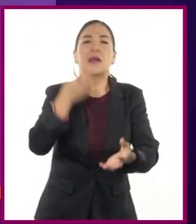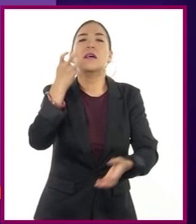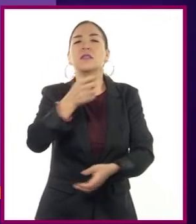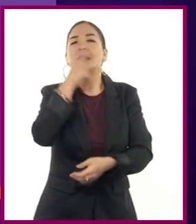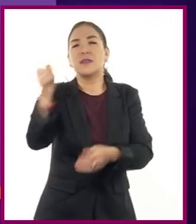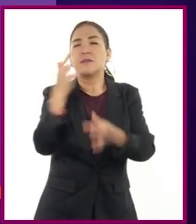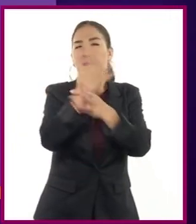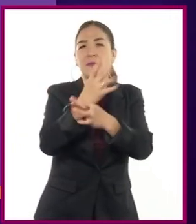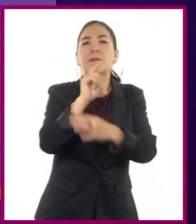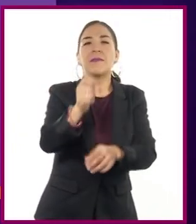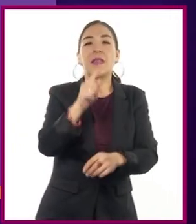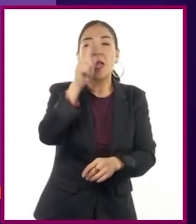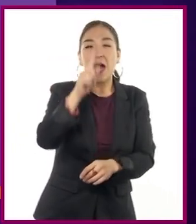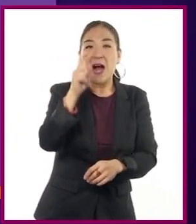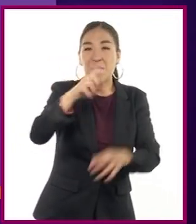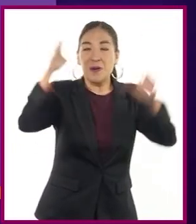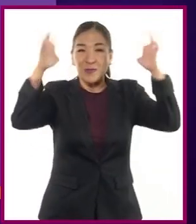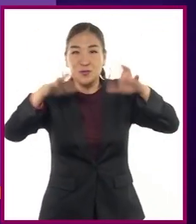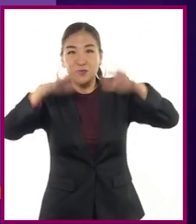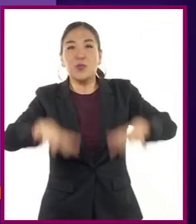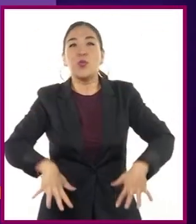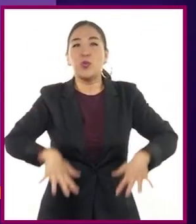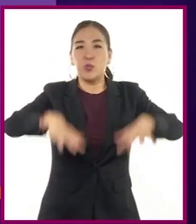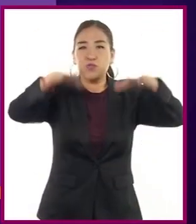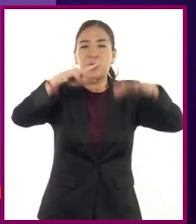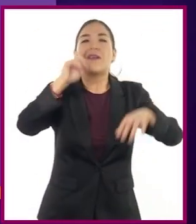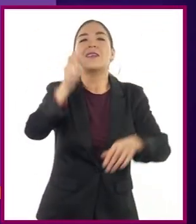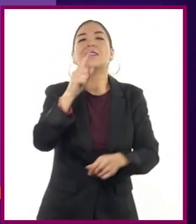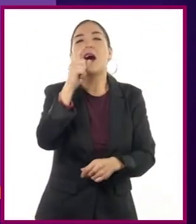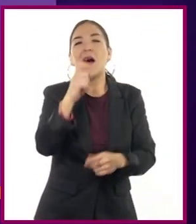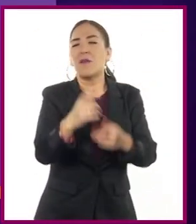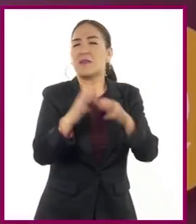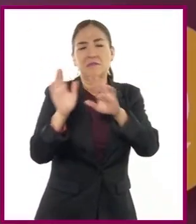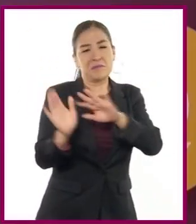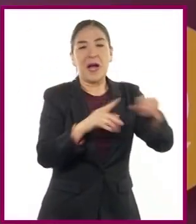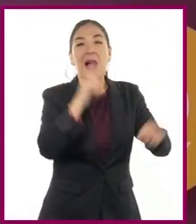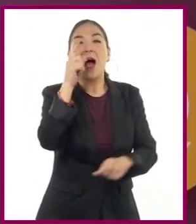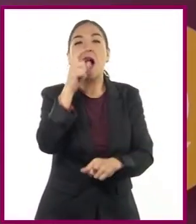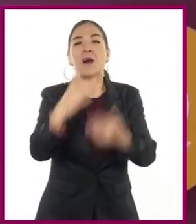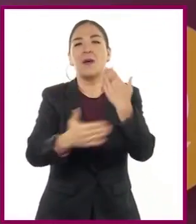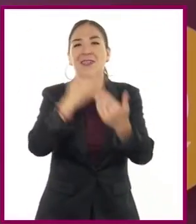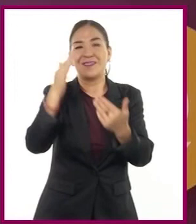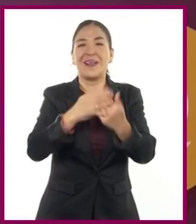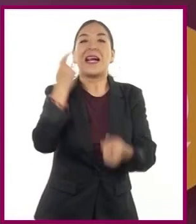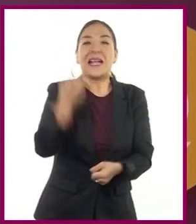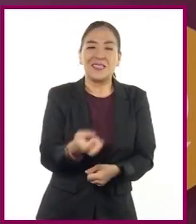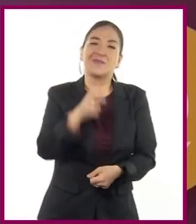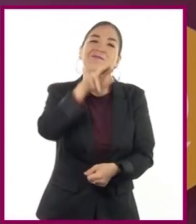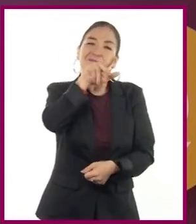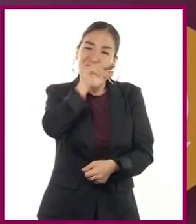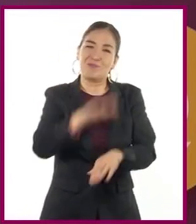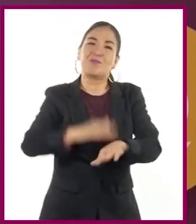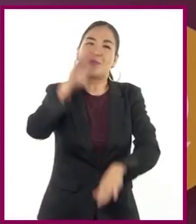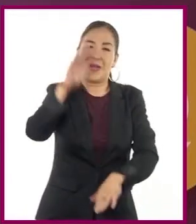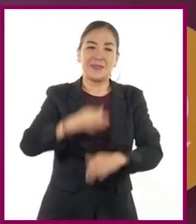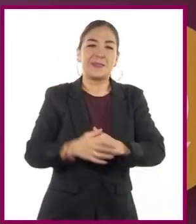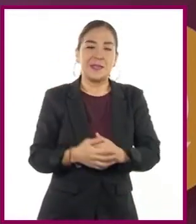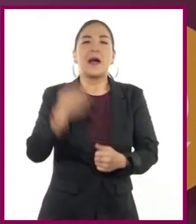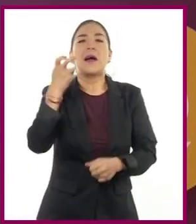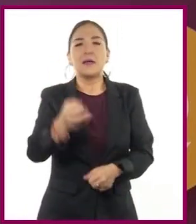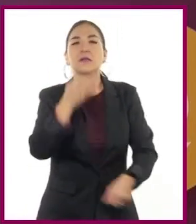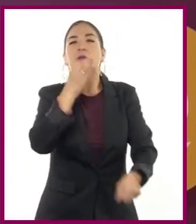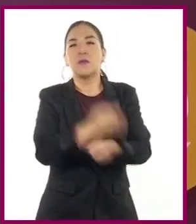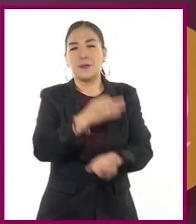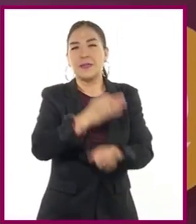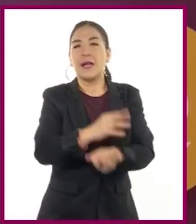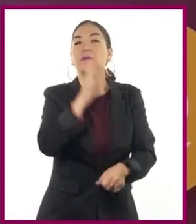las inundaciones, su preocupación principal es la escasez de agua. Uy, claro, eso nos deja la opción